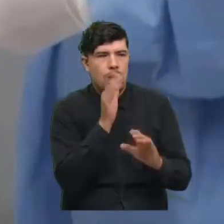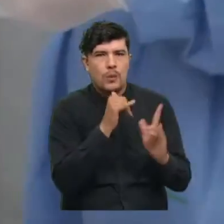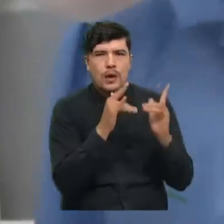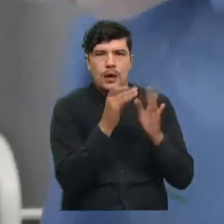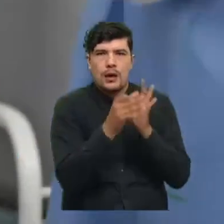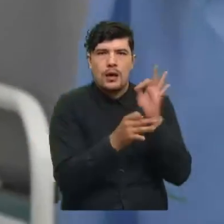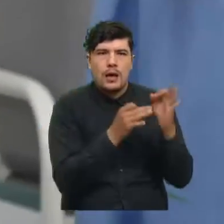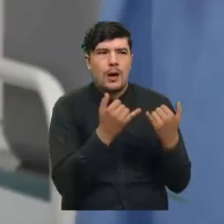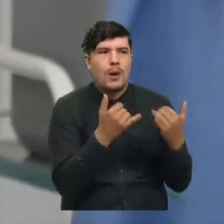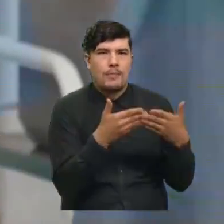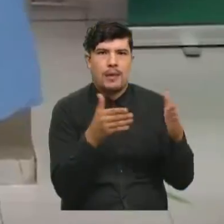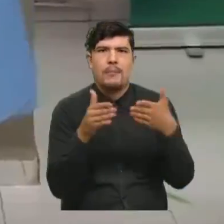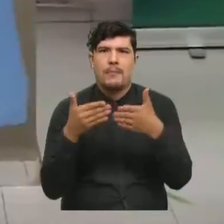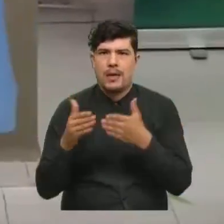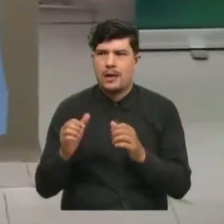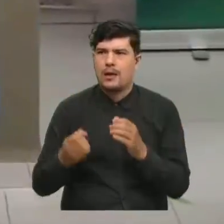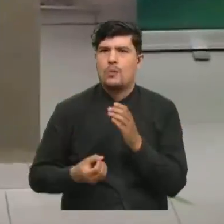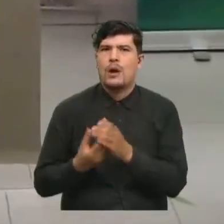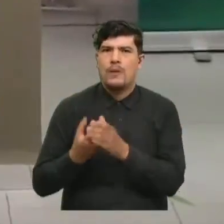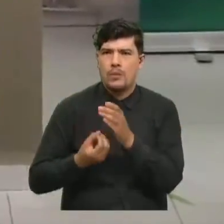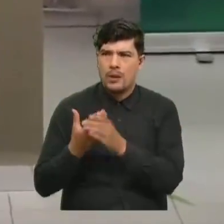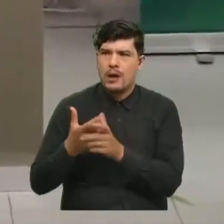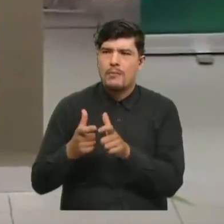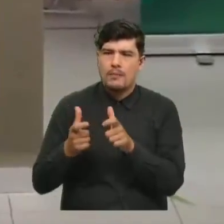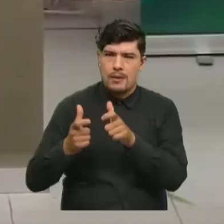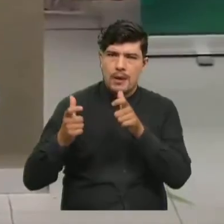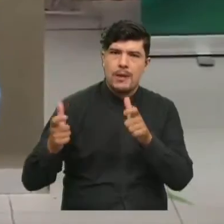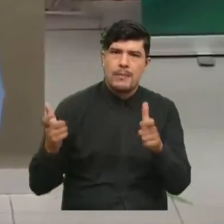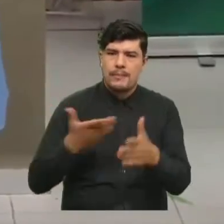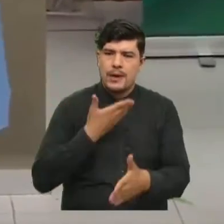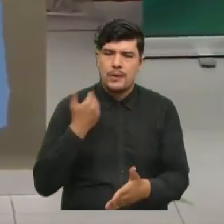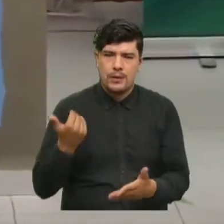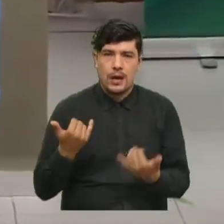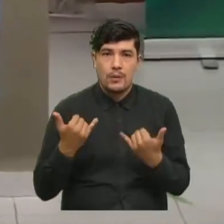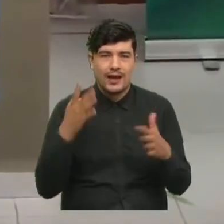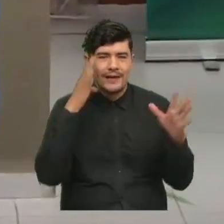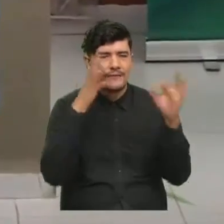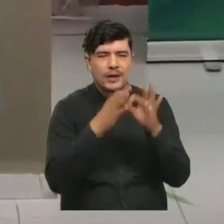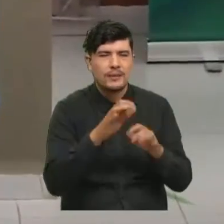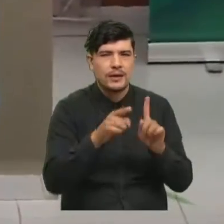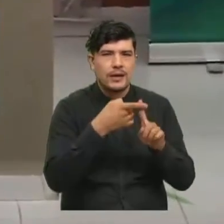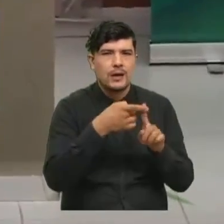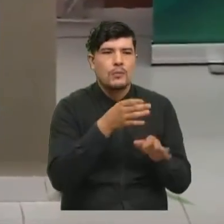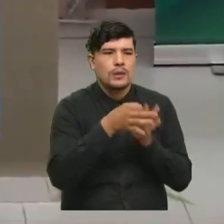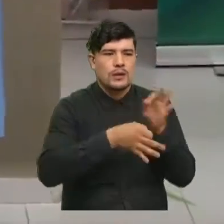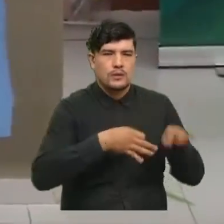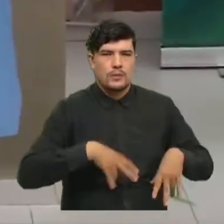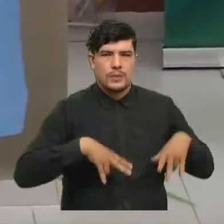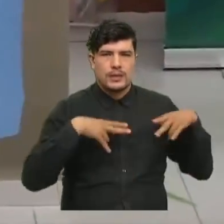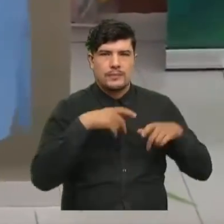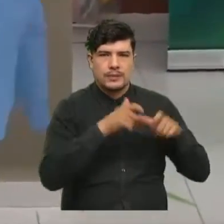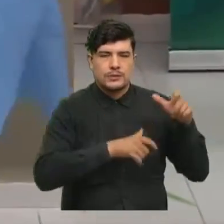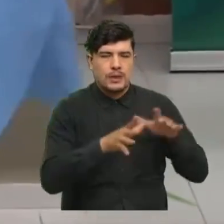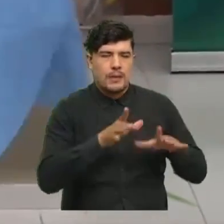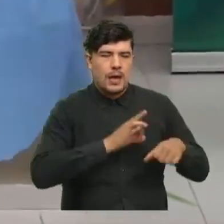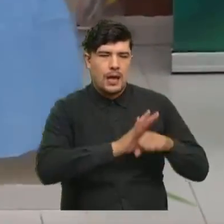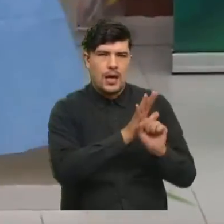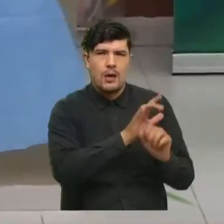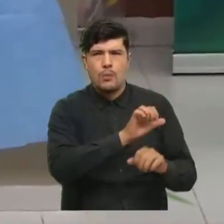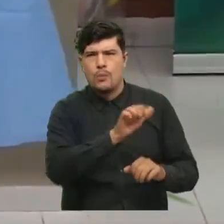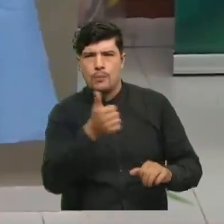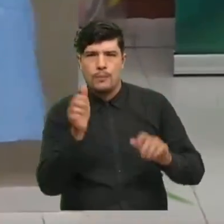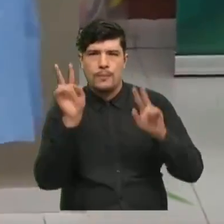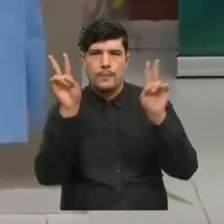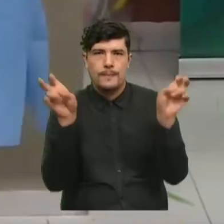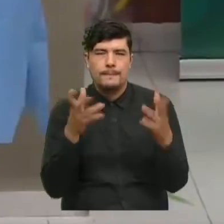y de ahí hoy estamos trabajando en otro tema no sólo vincular y proteger la vida de los pacientes que salen contagiados de kobe sino también otro tema